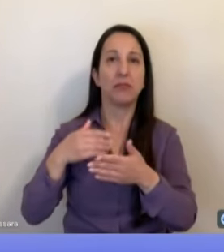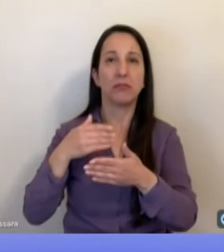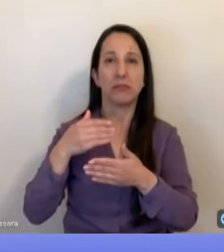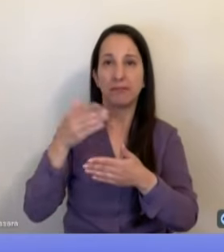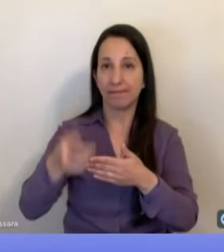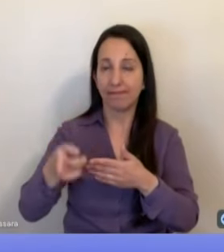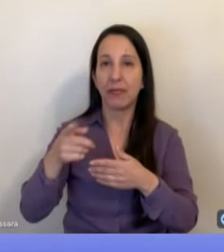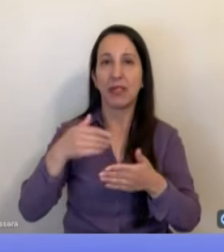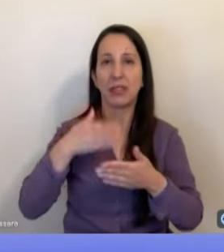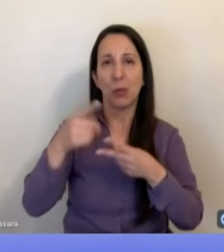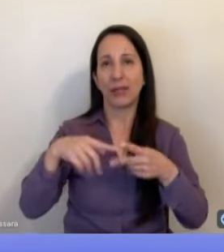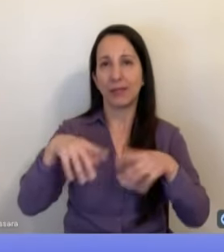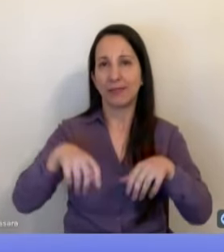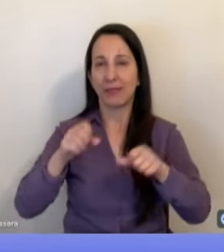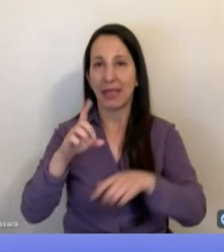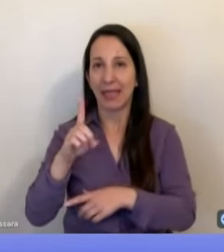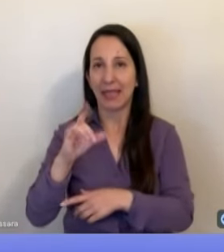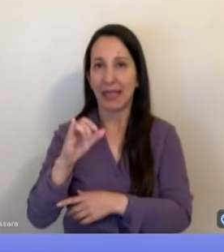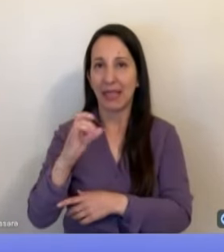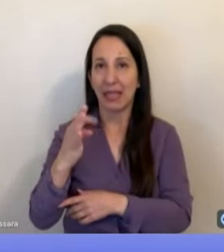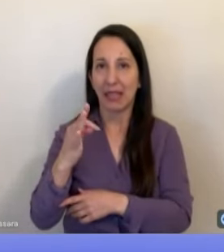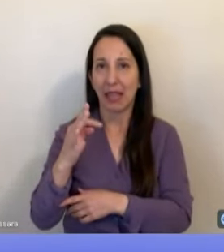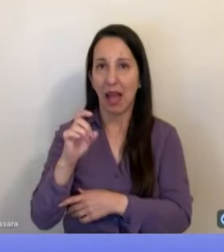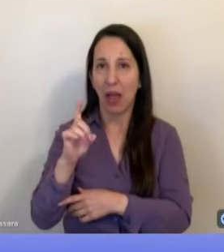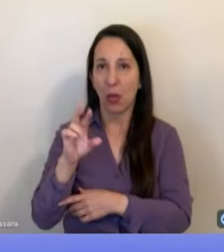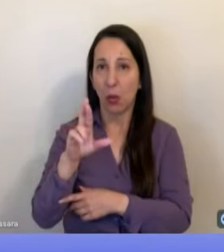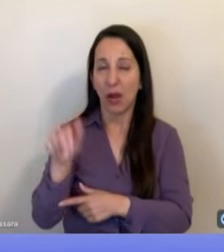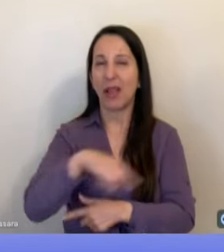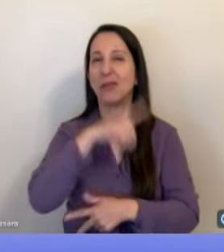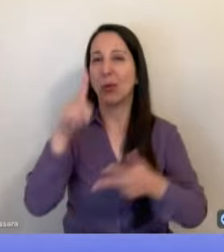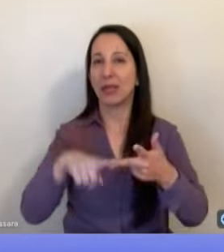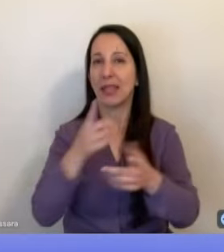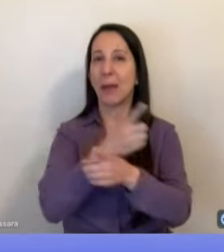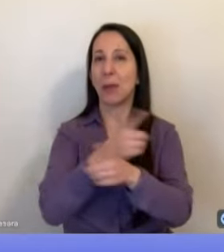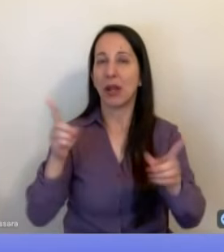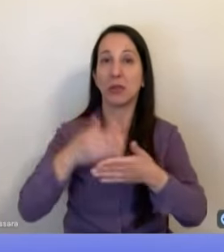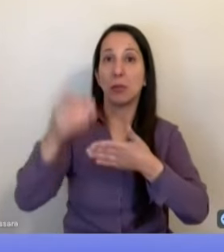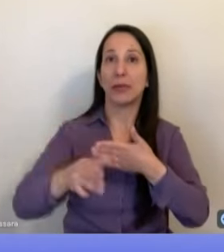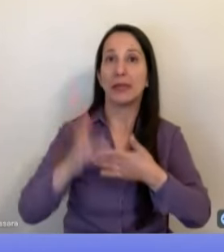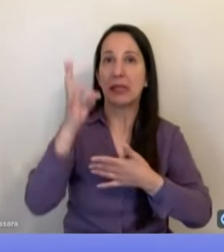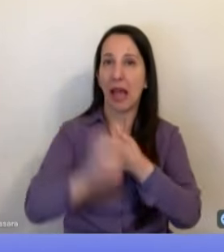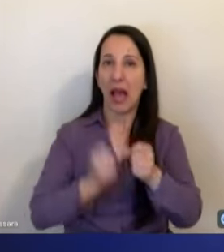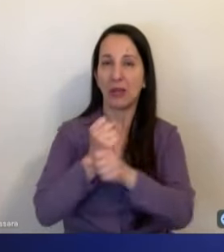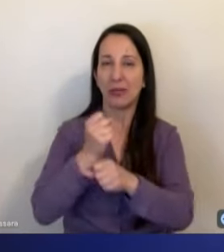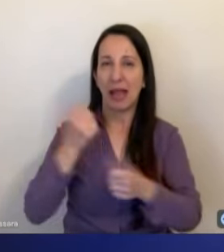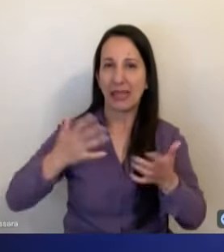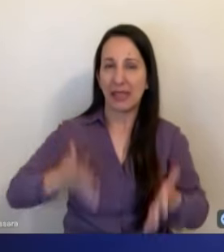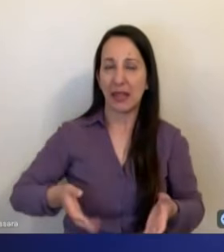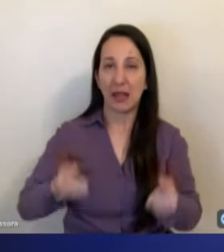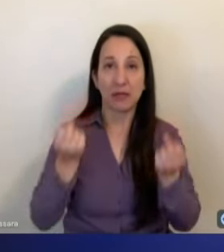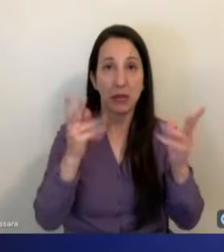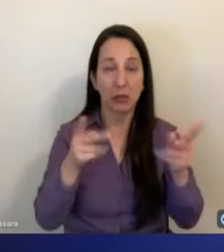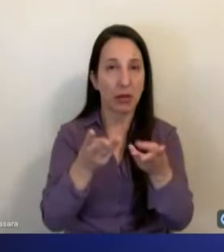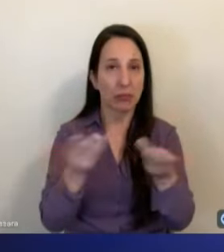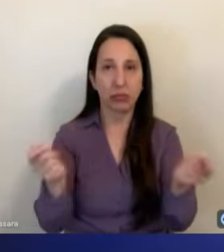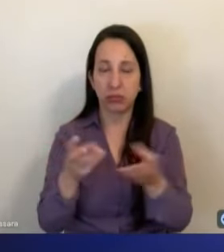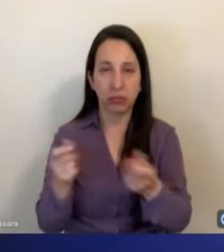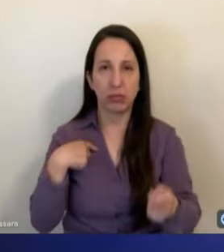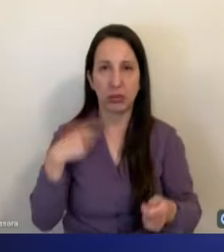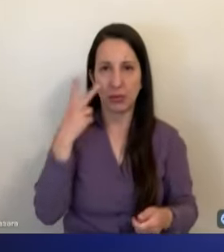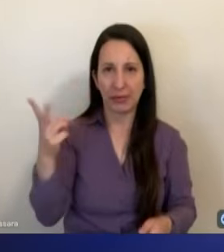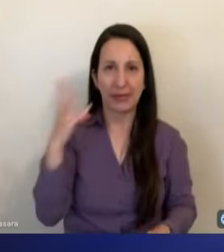dictadura, vuelta a la democracia y luego la dictadura de los 7 años en Argentina con miles de desaparecidos. Y le puedo decir que